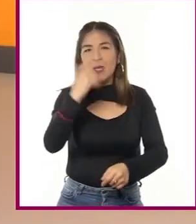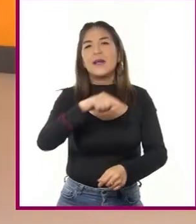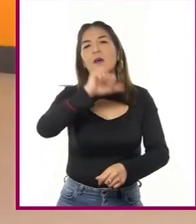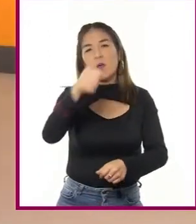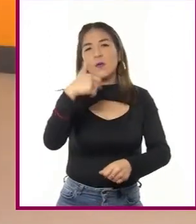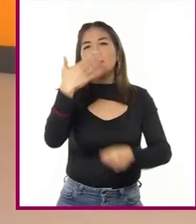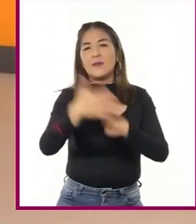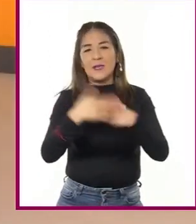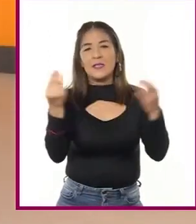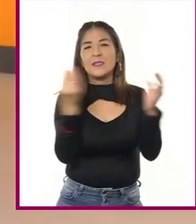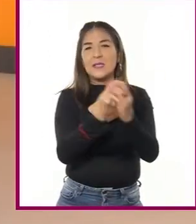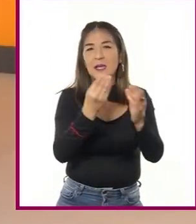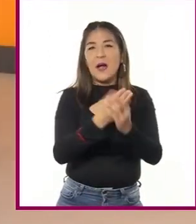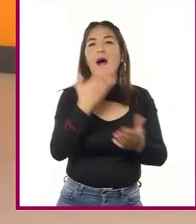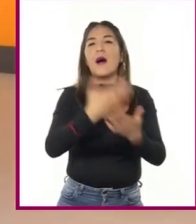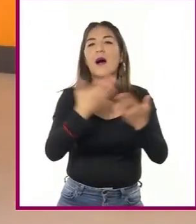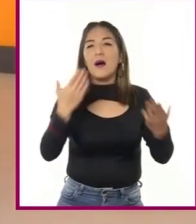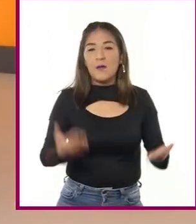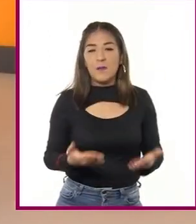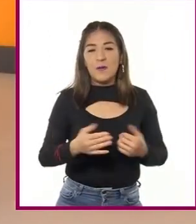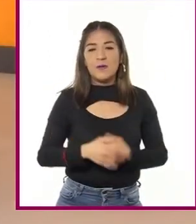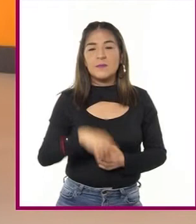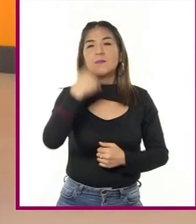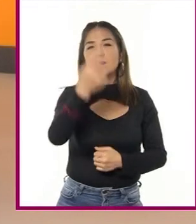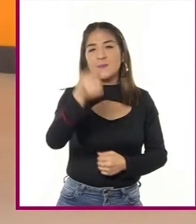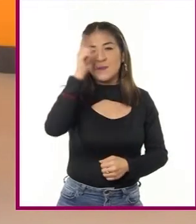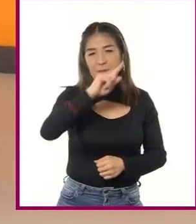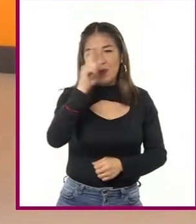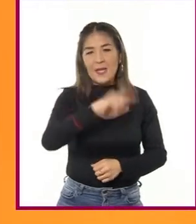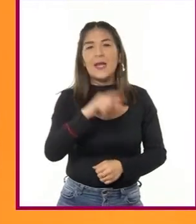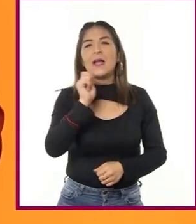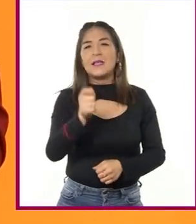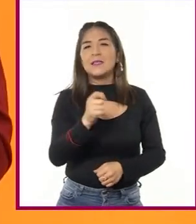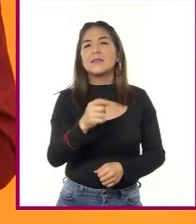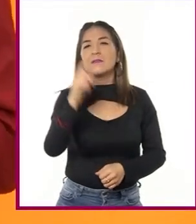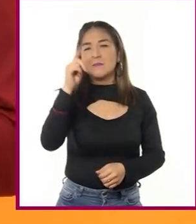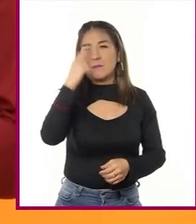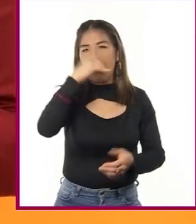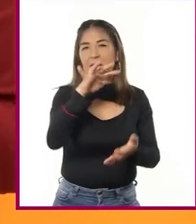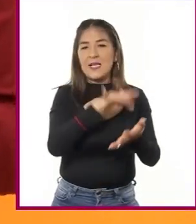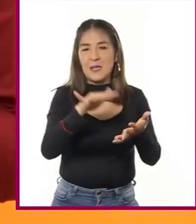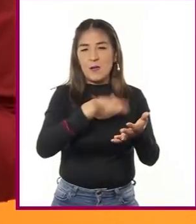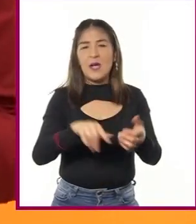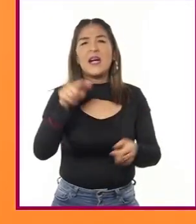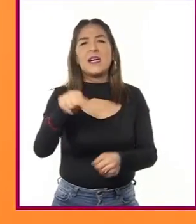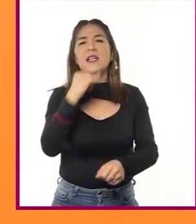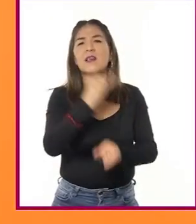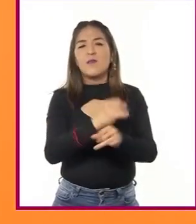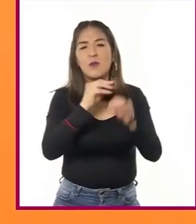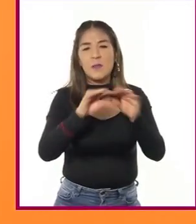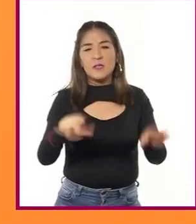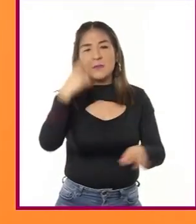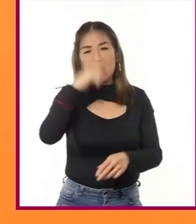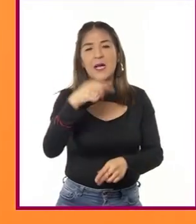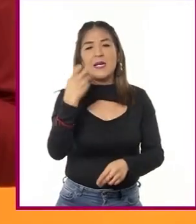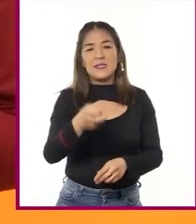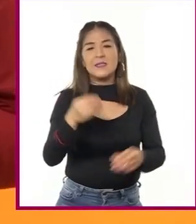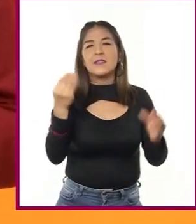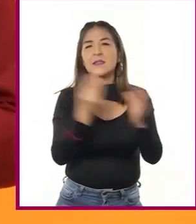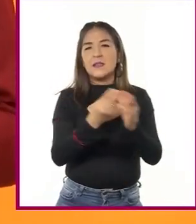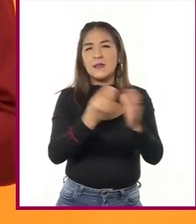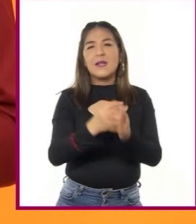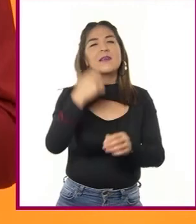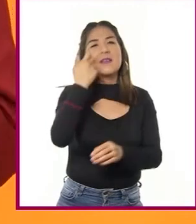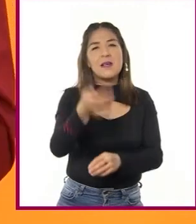sesión. Ahora pasemos a la recomendación lectora. Hablando de fuentes de información para esta sesión, les